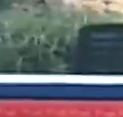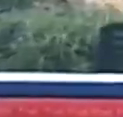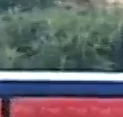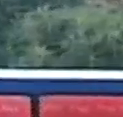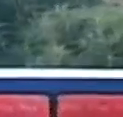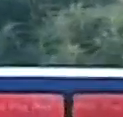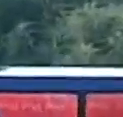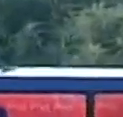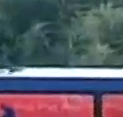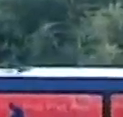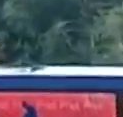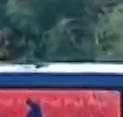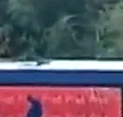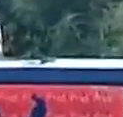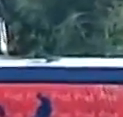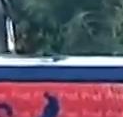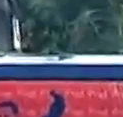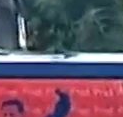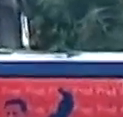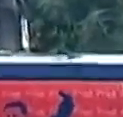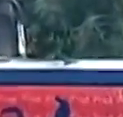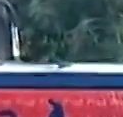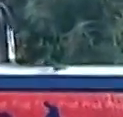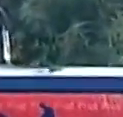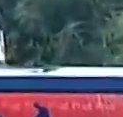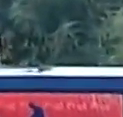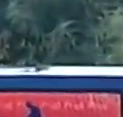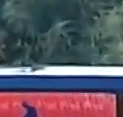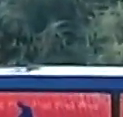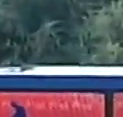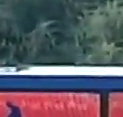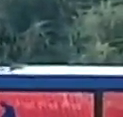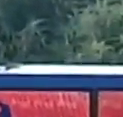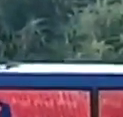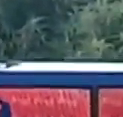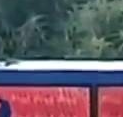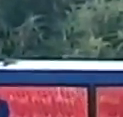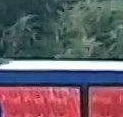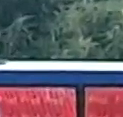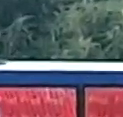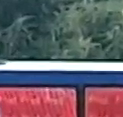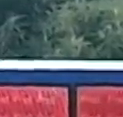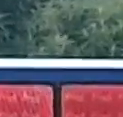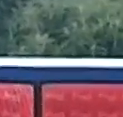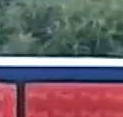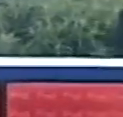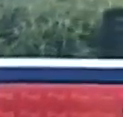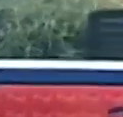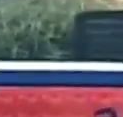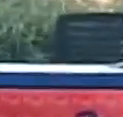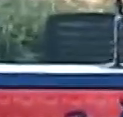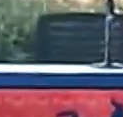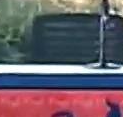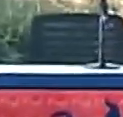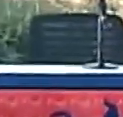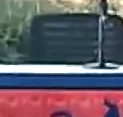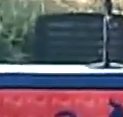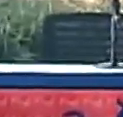poder popular, porque la fuerza del pueblo nadie la puede, nos mantenemos activos, te invito y yo te